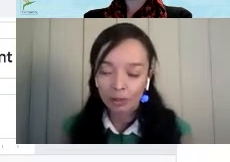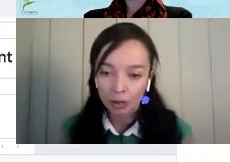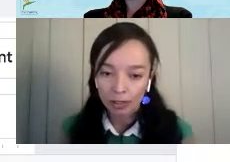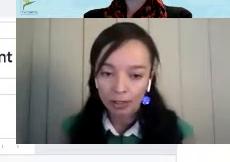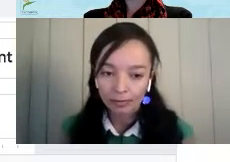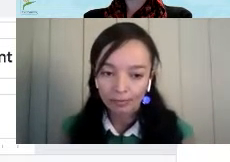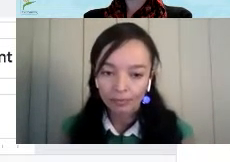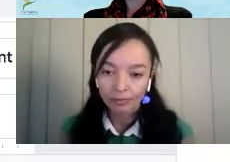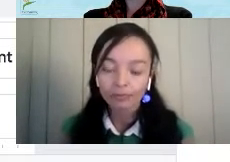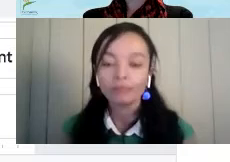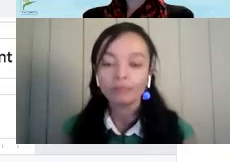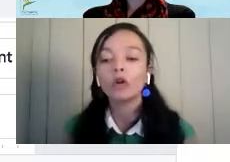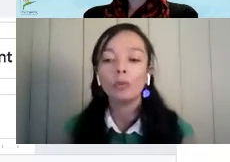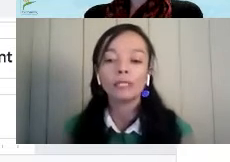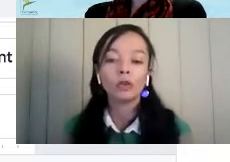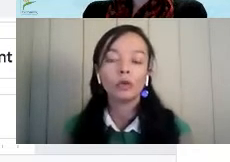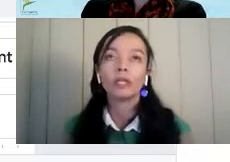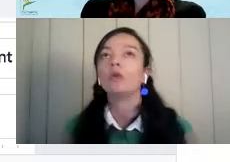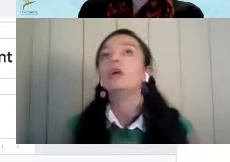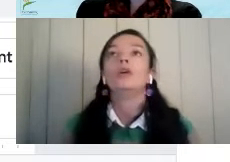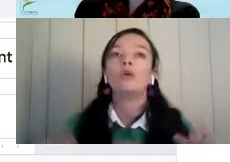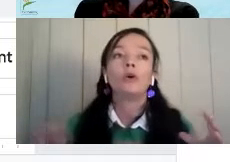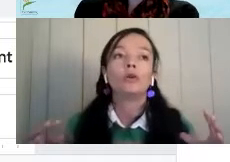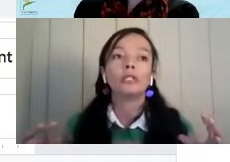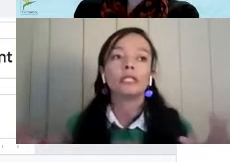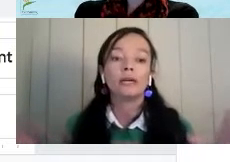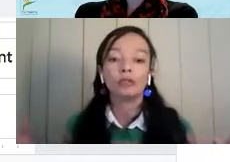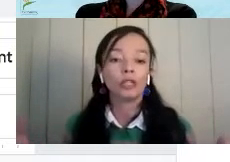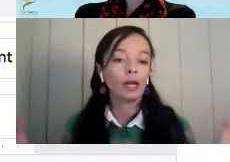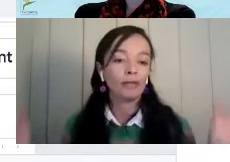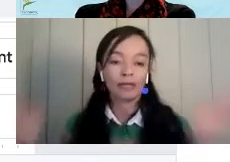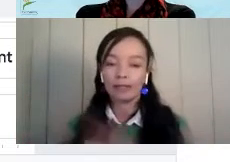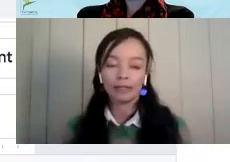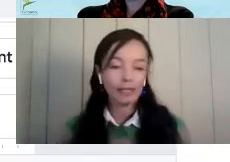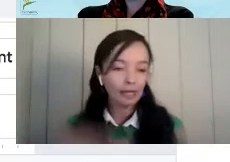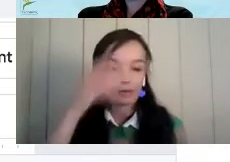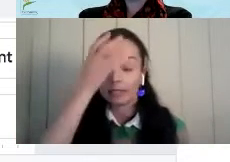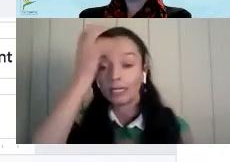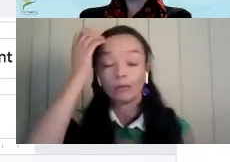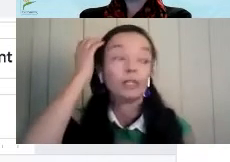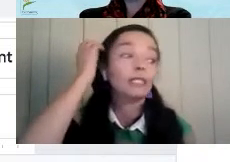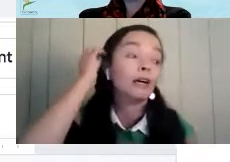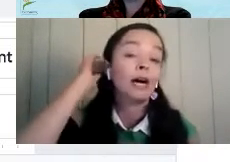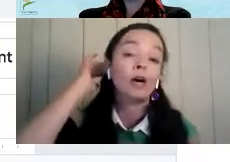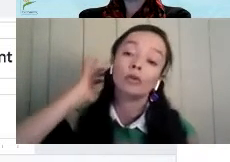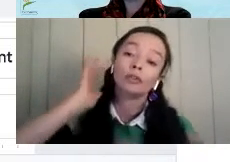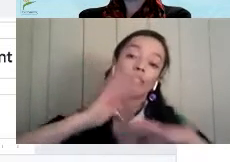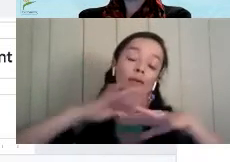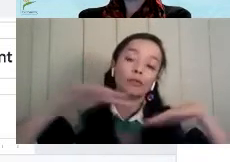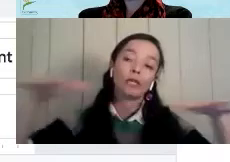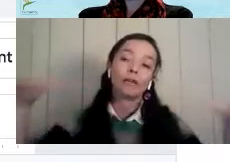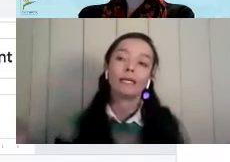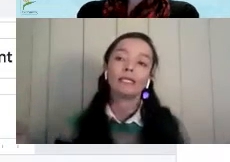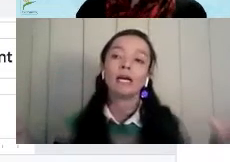conversaciones. ¿Cómo es incluirlo? Si estamos al final del día, que llegamos del trabajo, nos